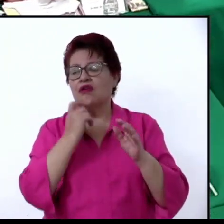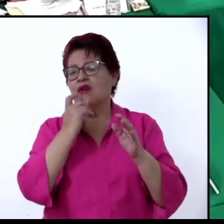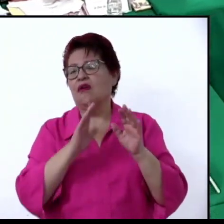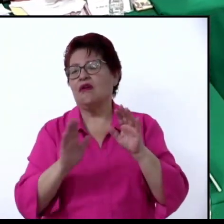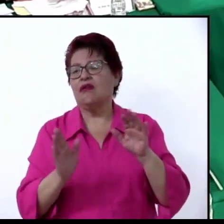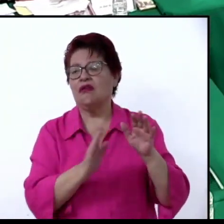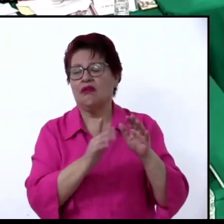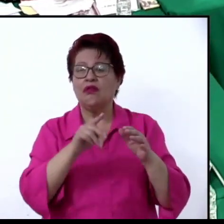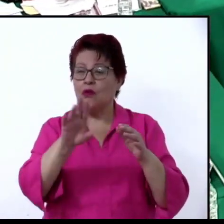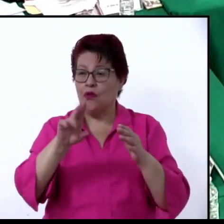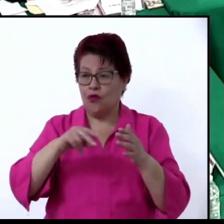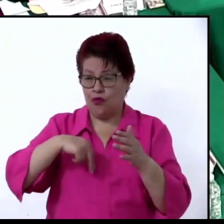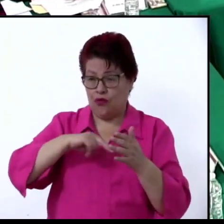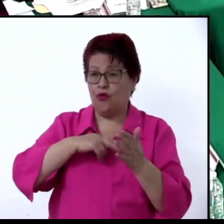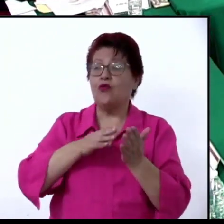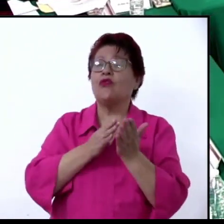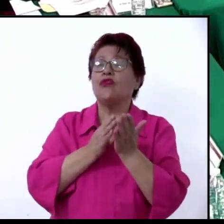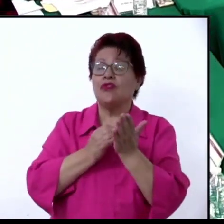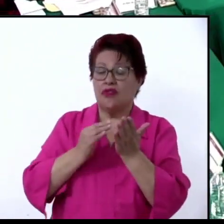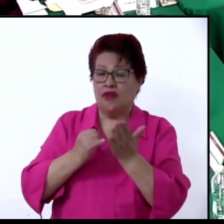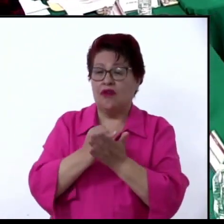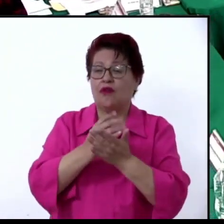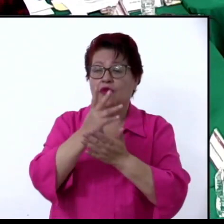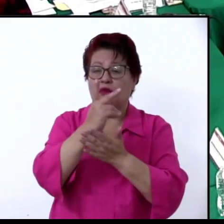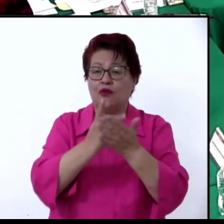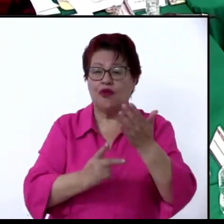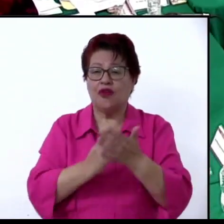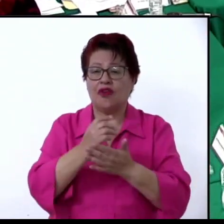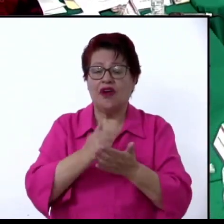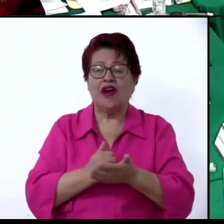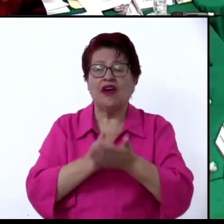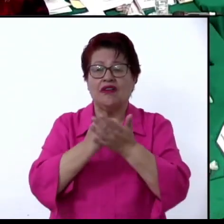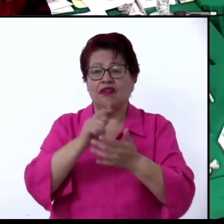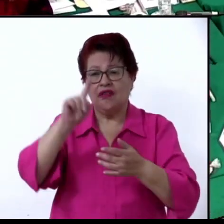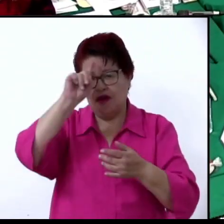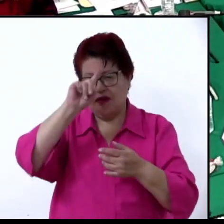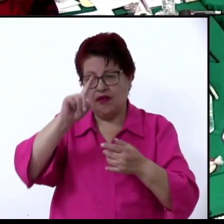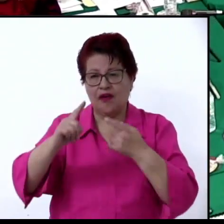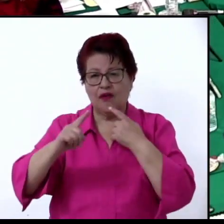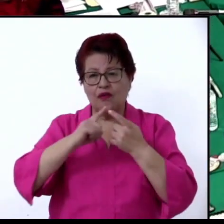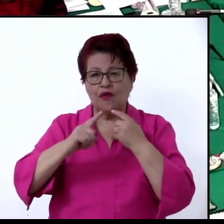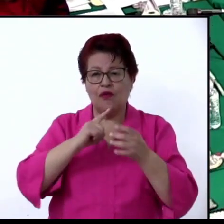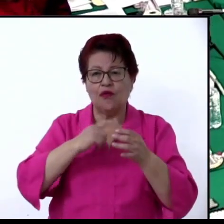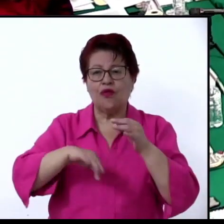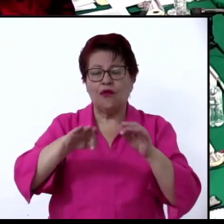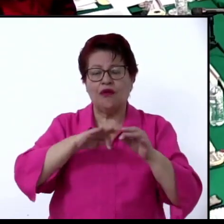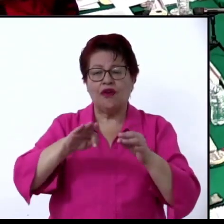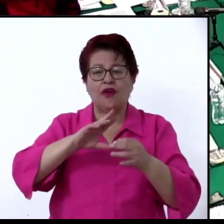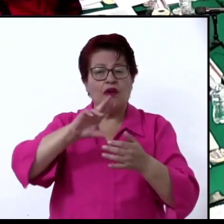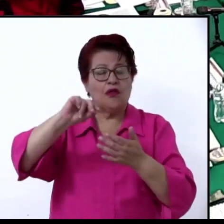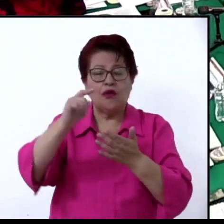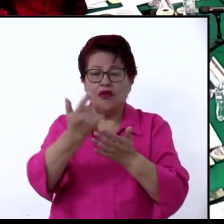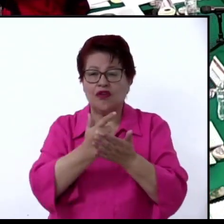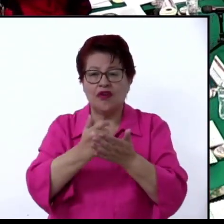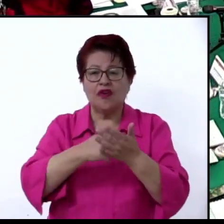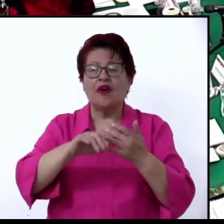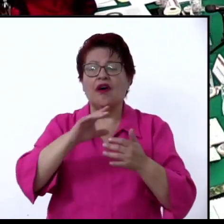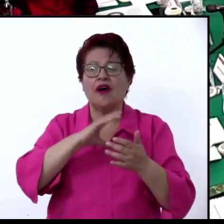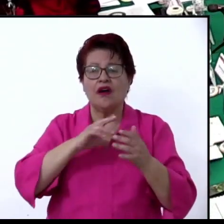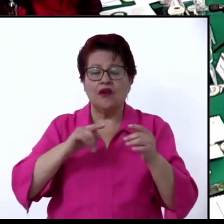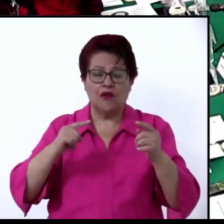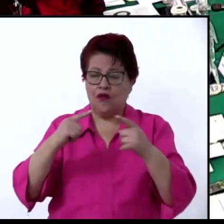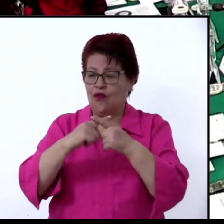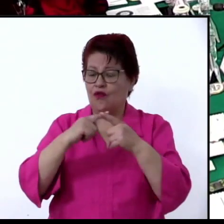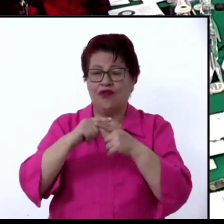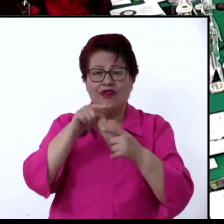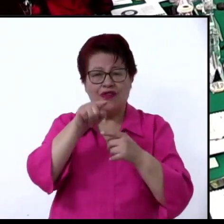entonces decidimos poner en marcha un programa de asistencia jurídica. Cuando una persona trabajadora no asalariada tiene un conflicto de